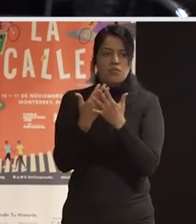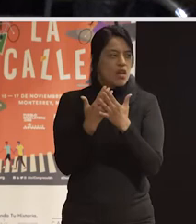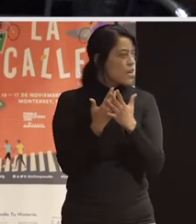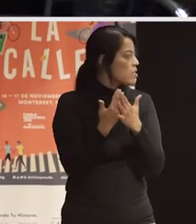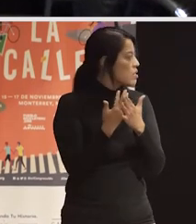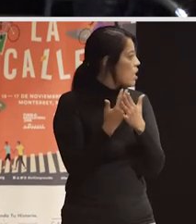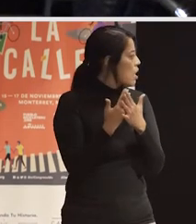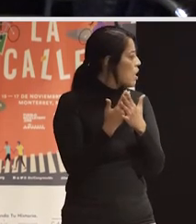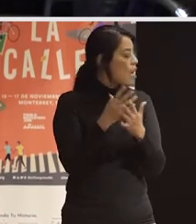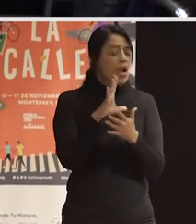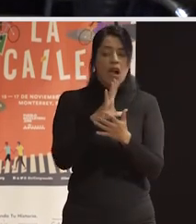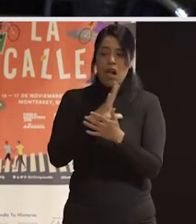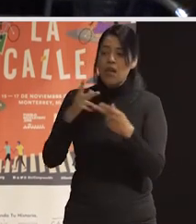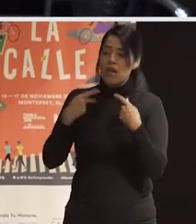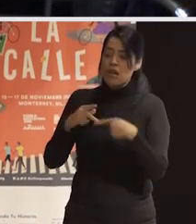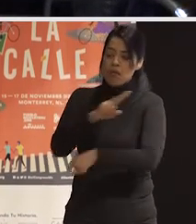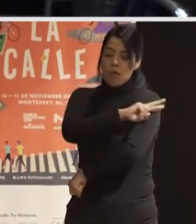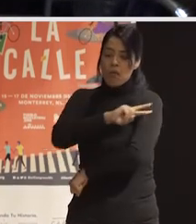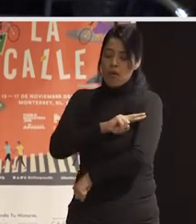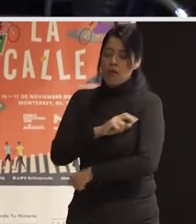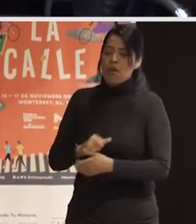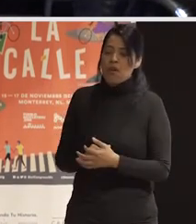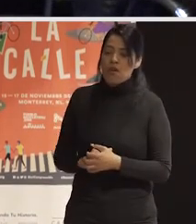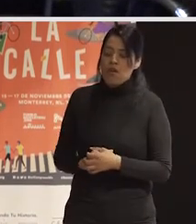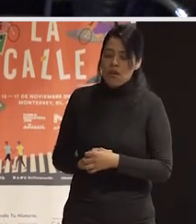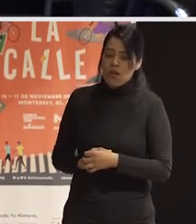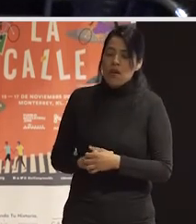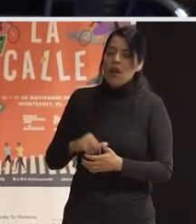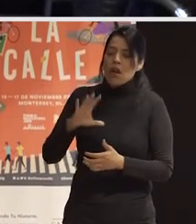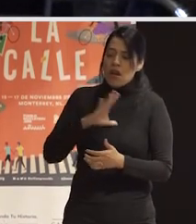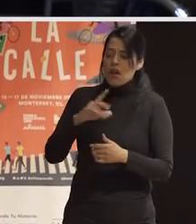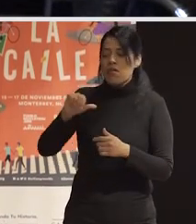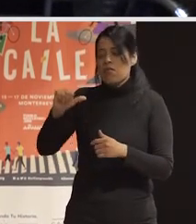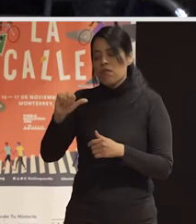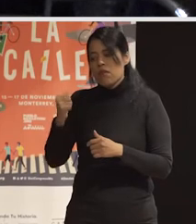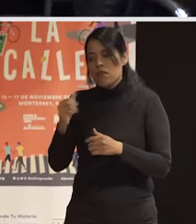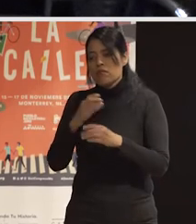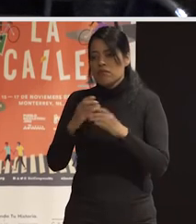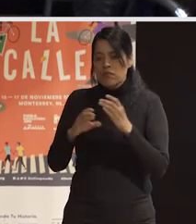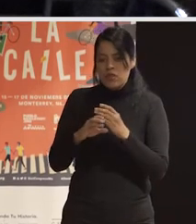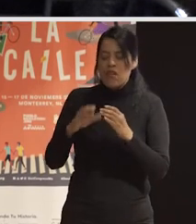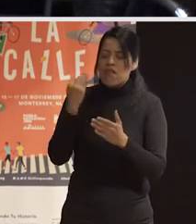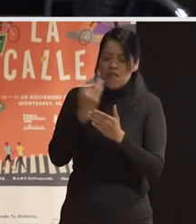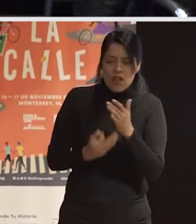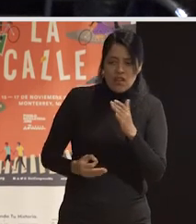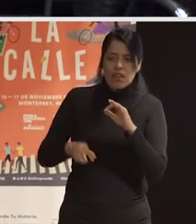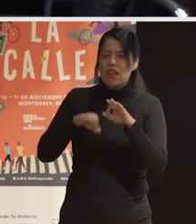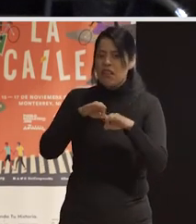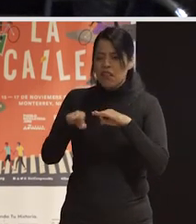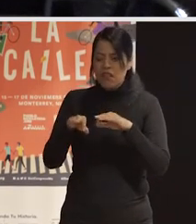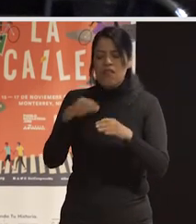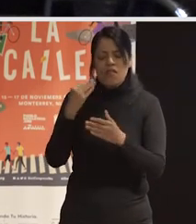ahí existe voluntariado también hay otras cosas que le faltan antigua música nos falta mucho nos falta bastante